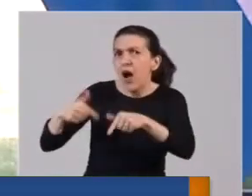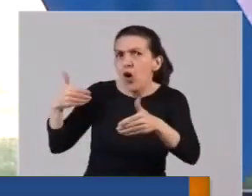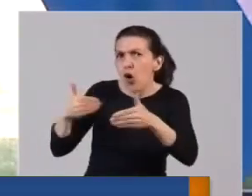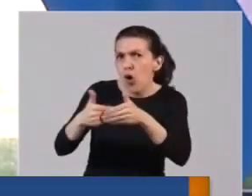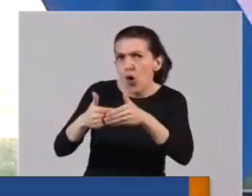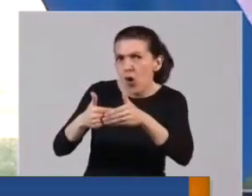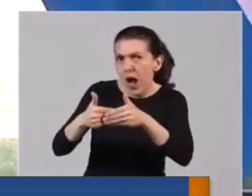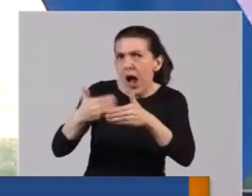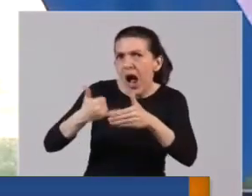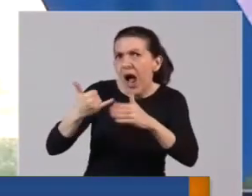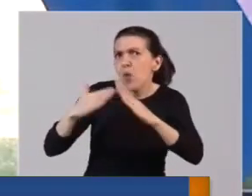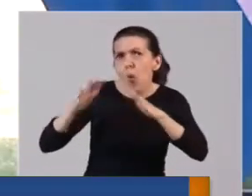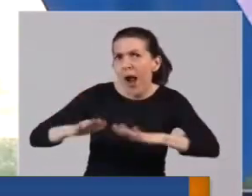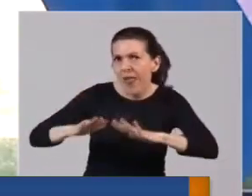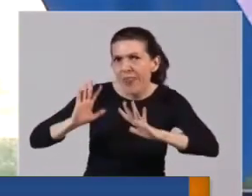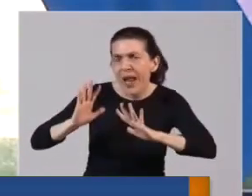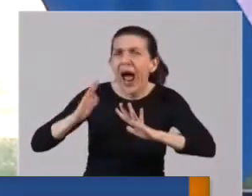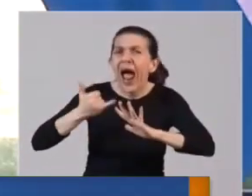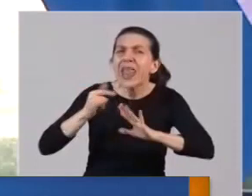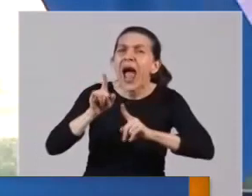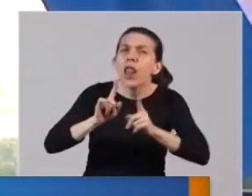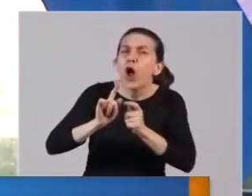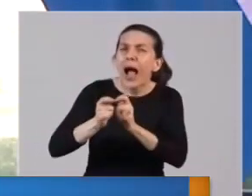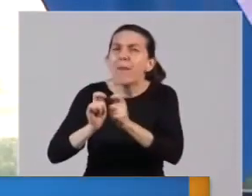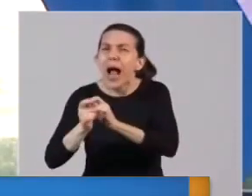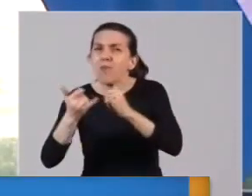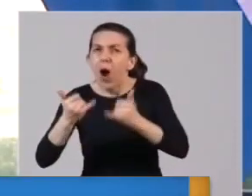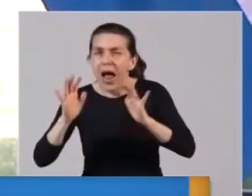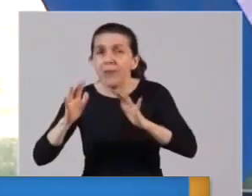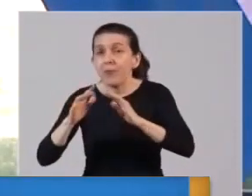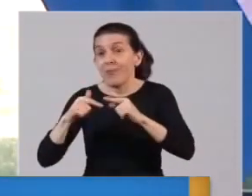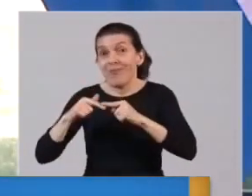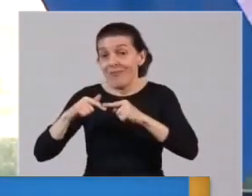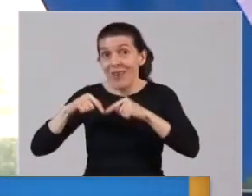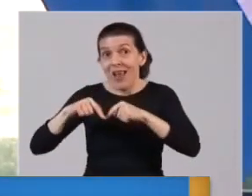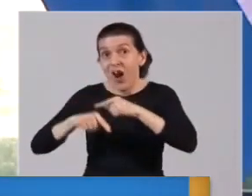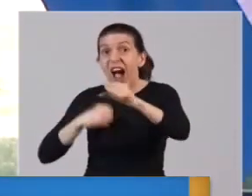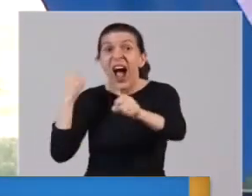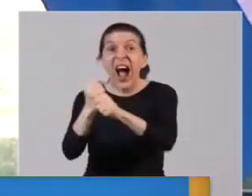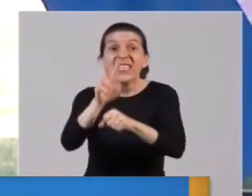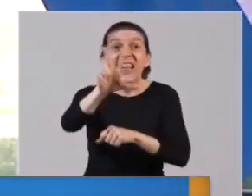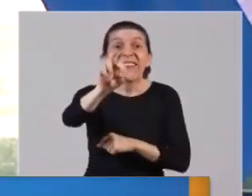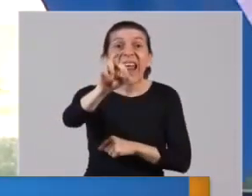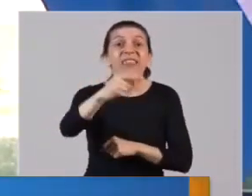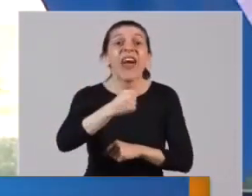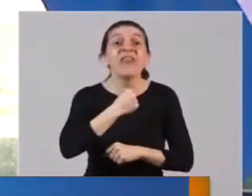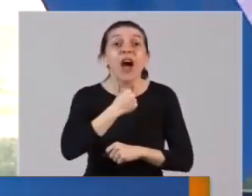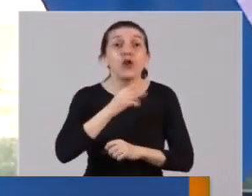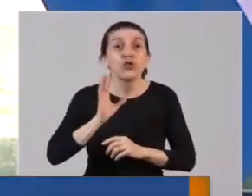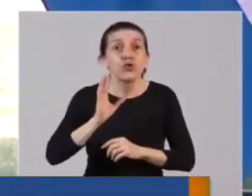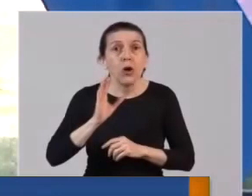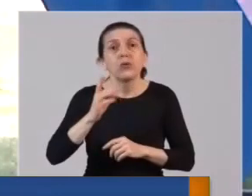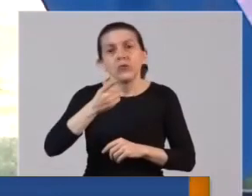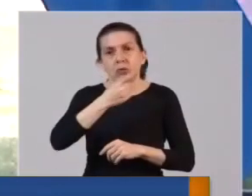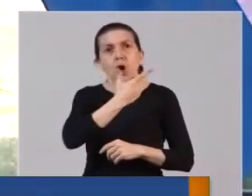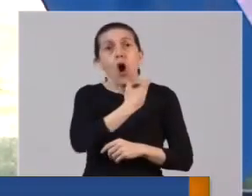con algunas correcciones hasta el 30 de agosto. Hemos acordado con